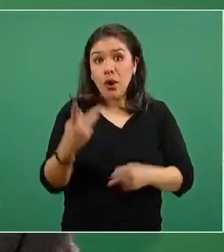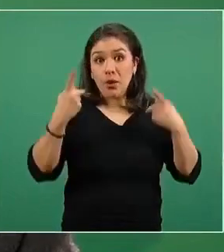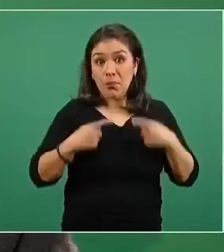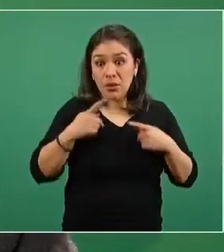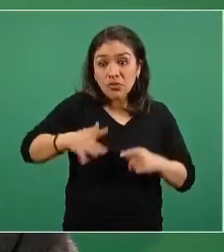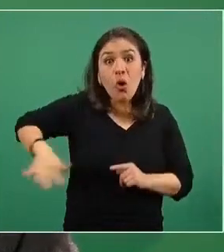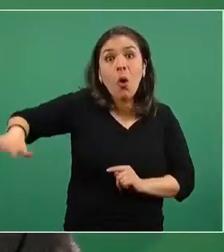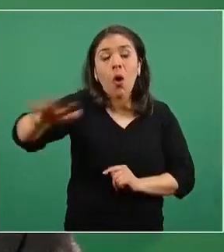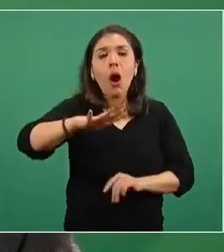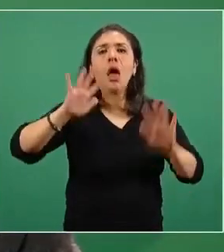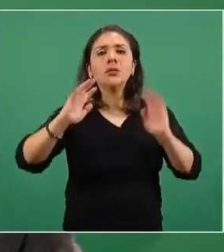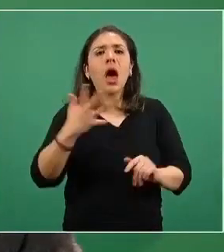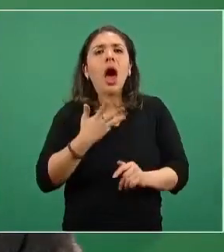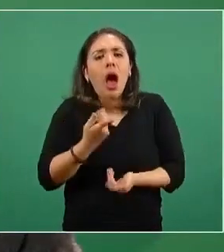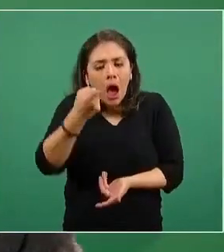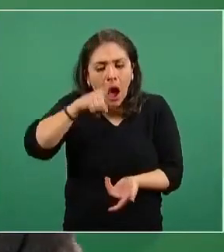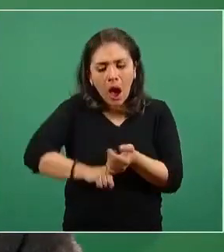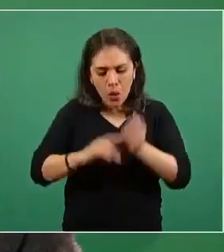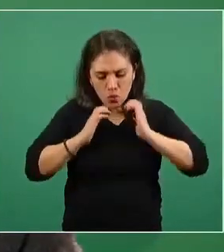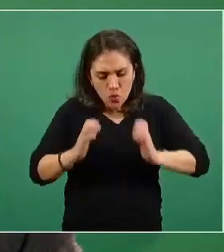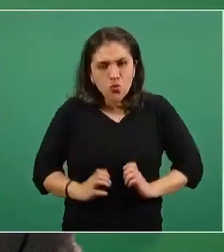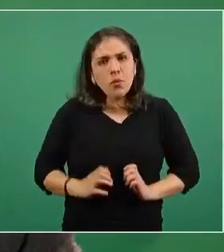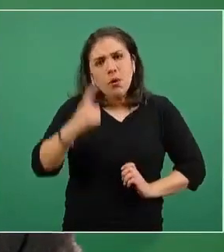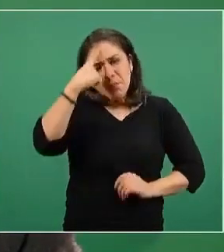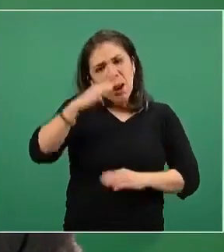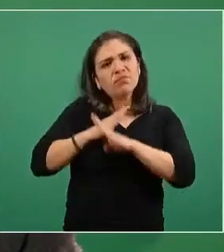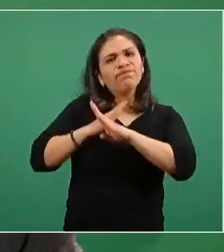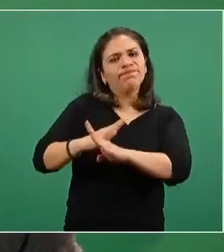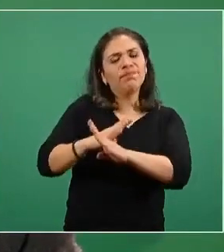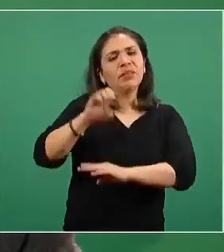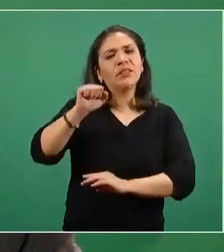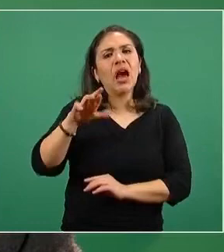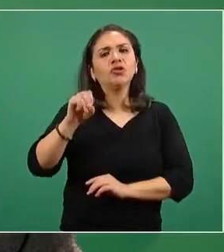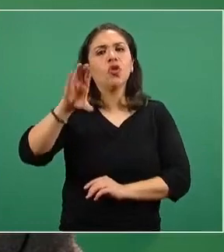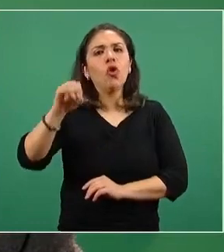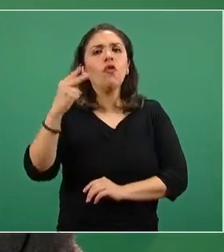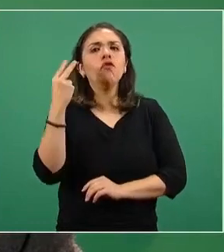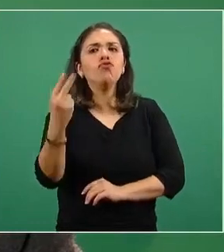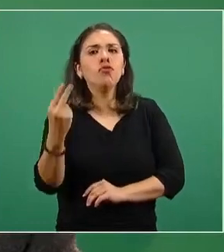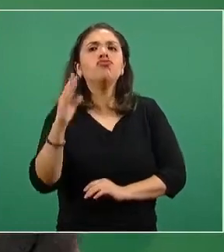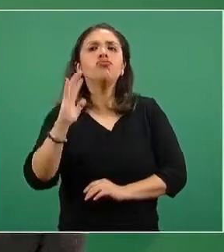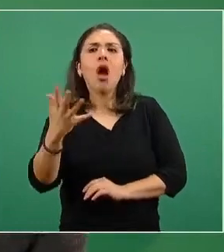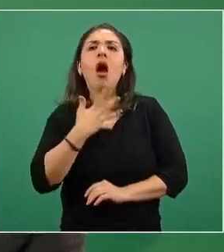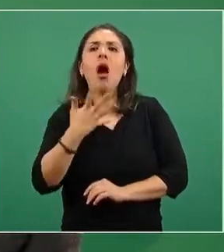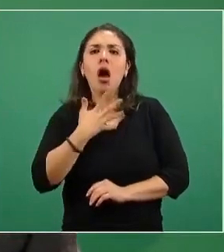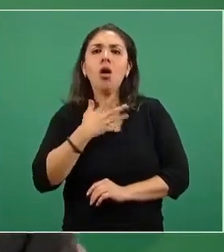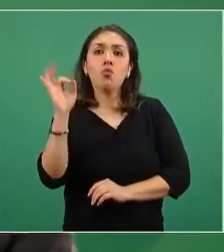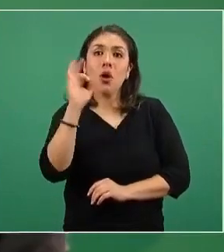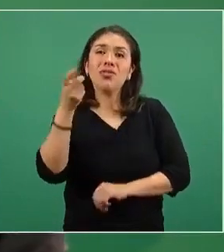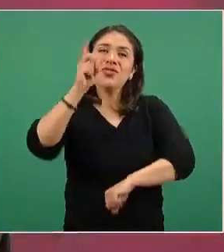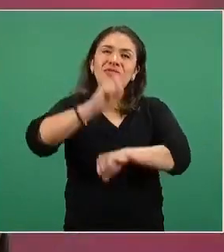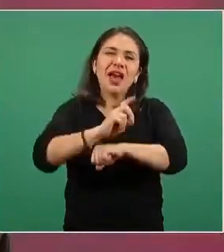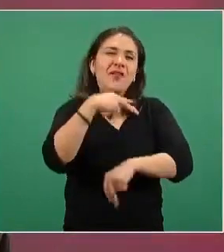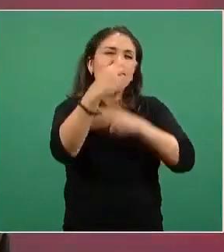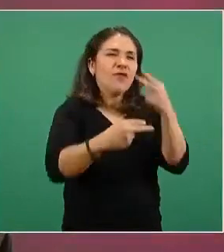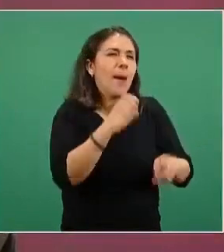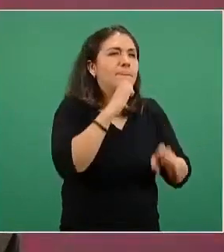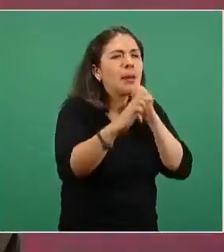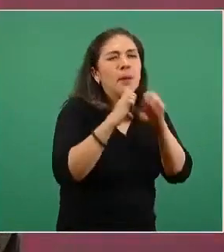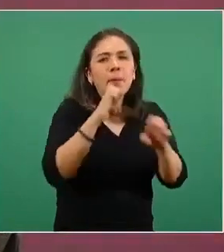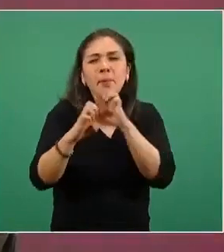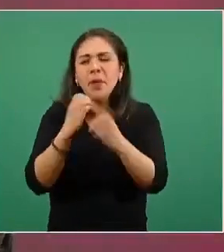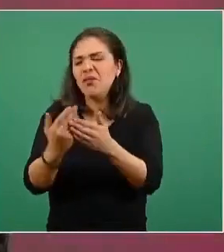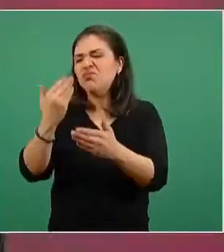tenía anticuerpos contra el virus SARS-CoV-2 en el momento que fue levantada la encuesta, que fue a fines del año